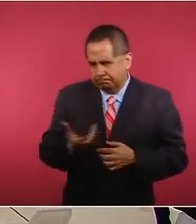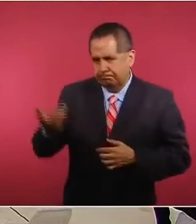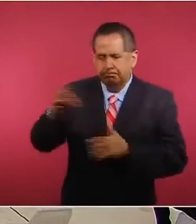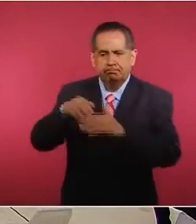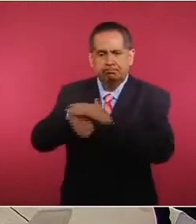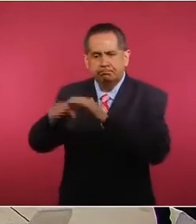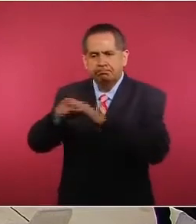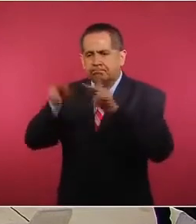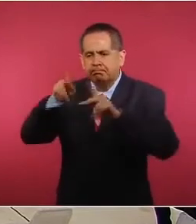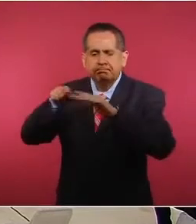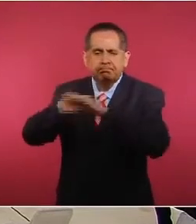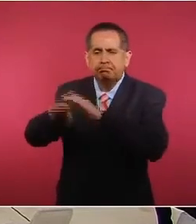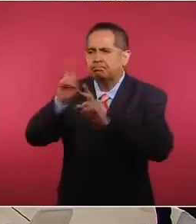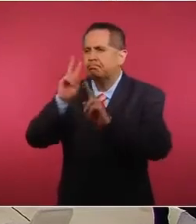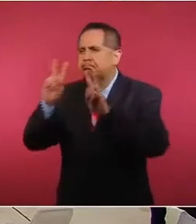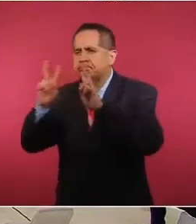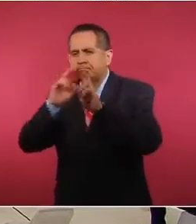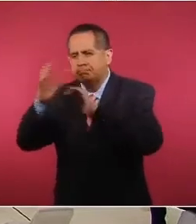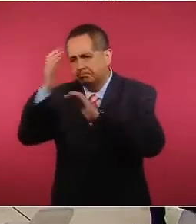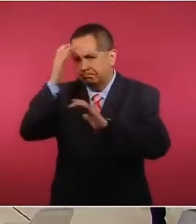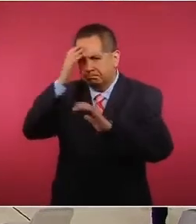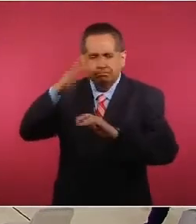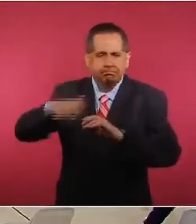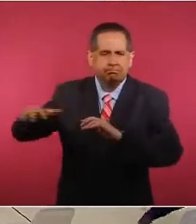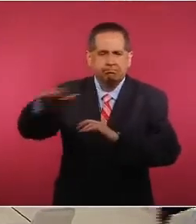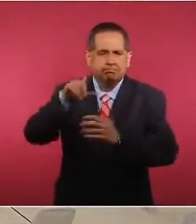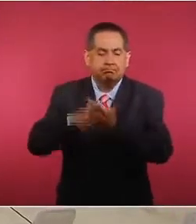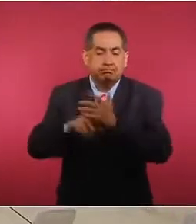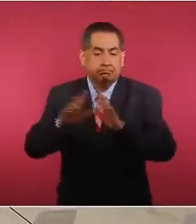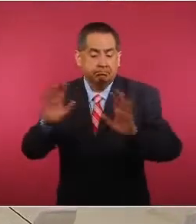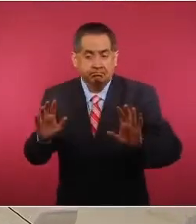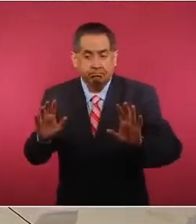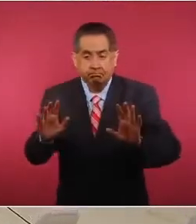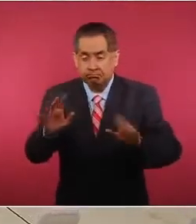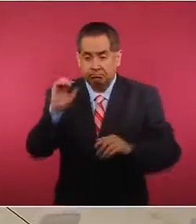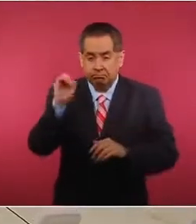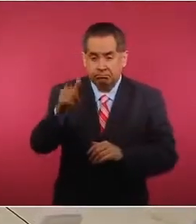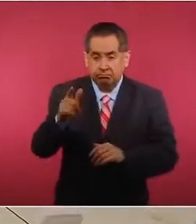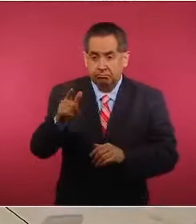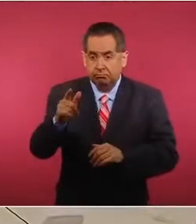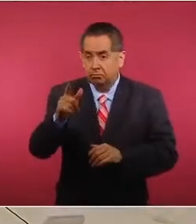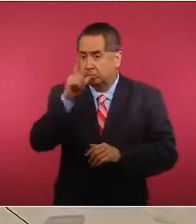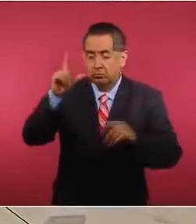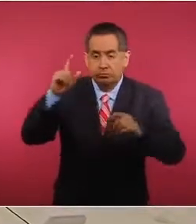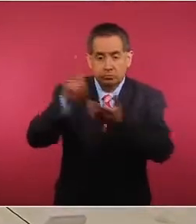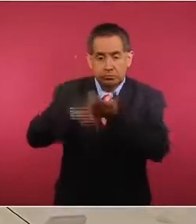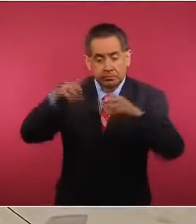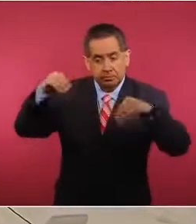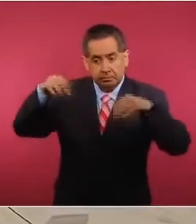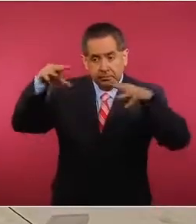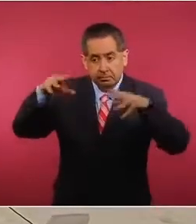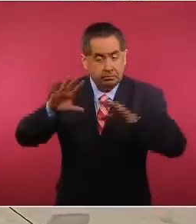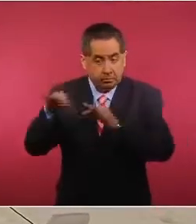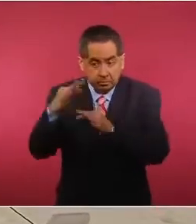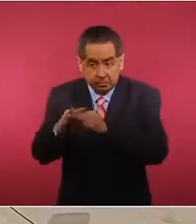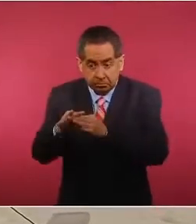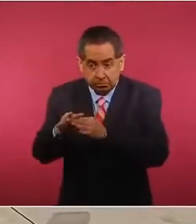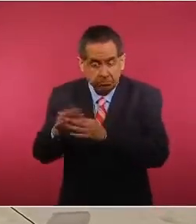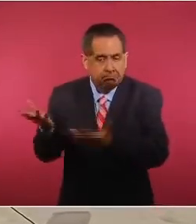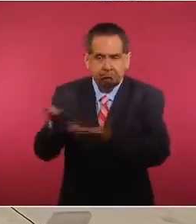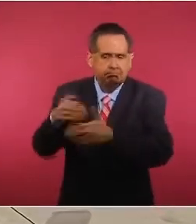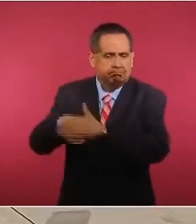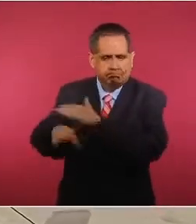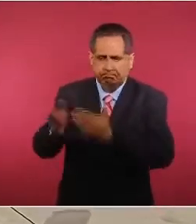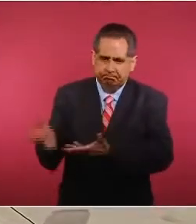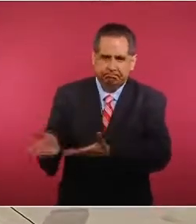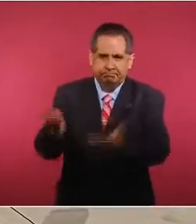las que van a pasar, los que van a pasar. No sé si tengan que prender la luz. ¿Ya está? Ah,